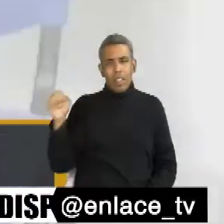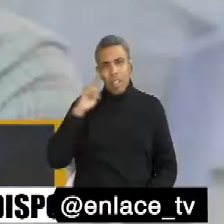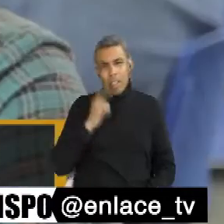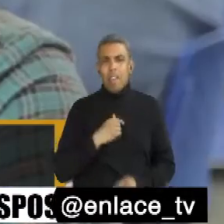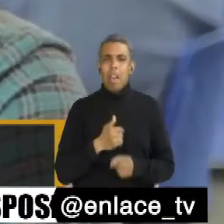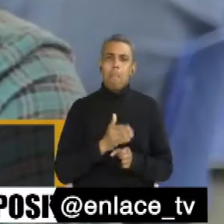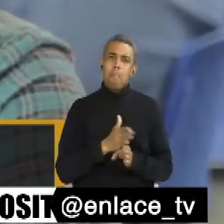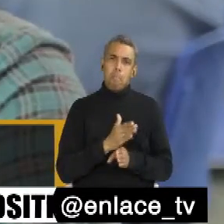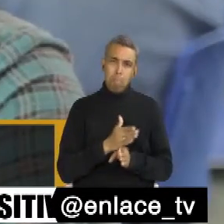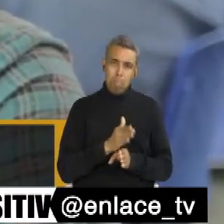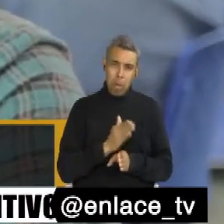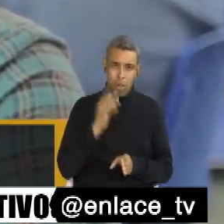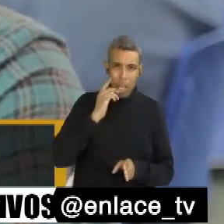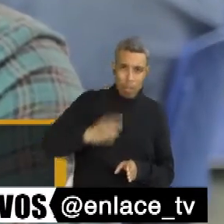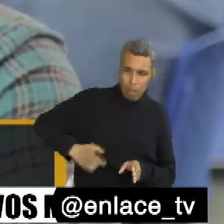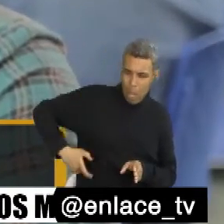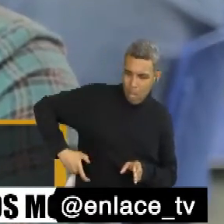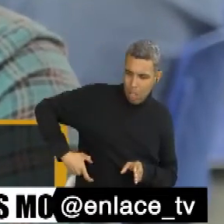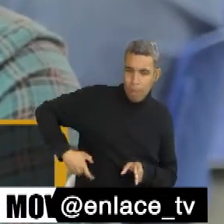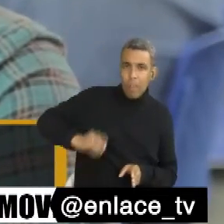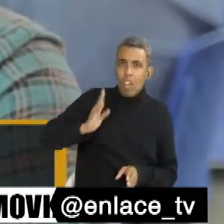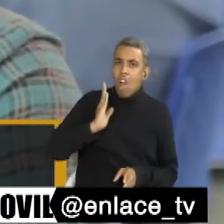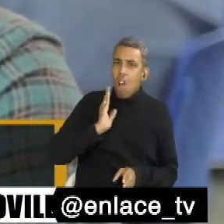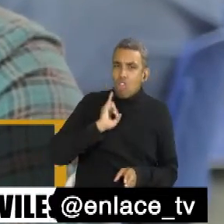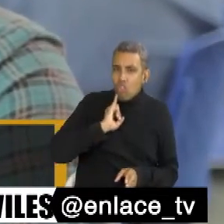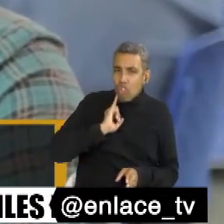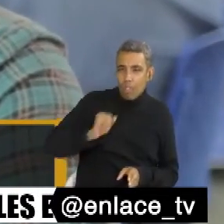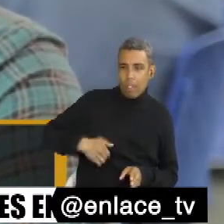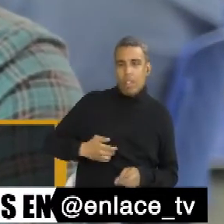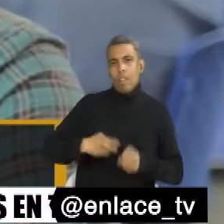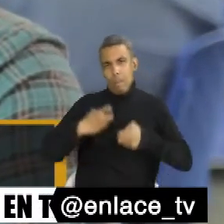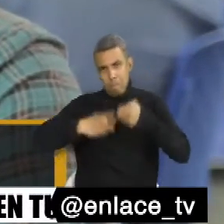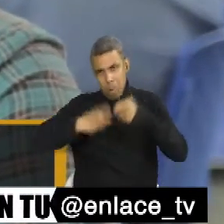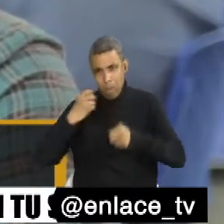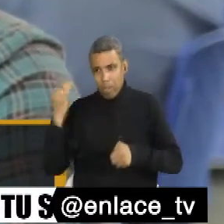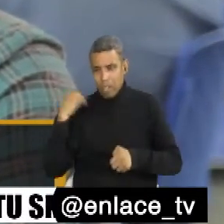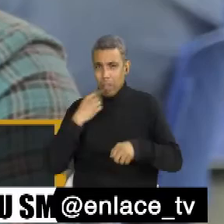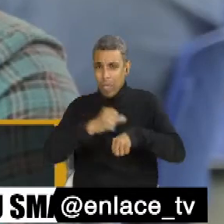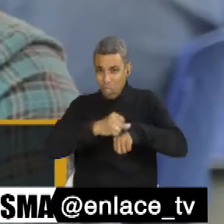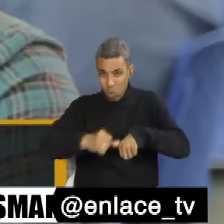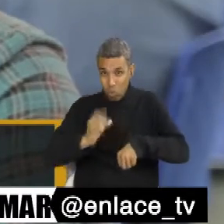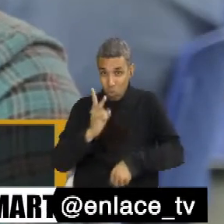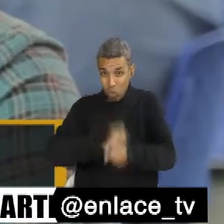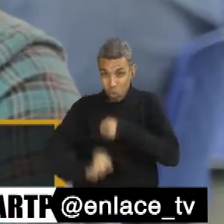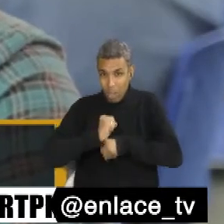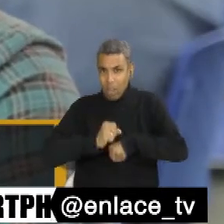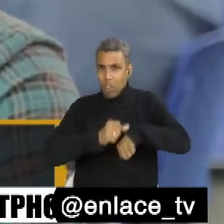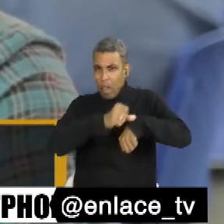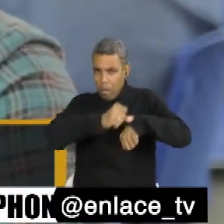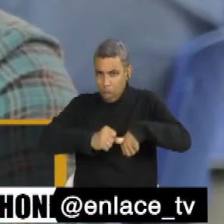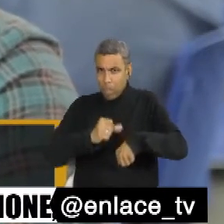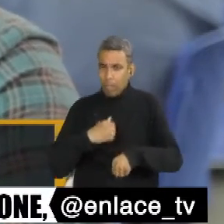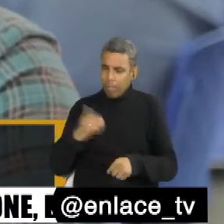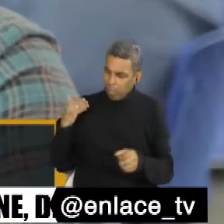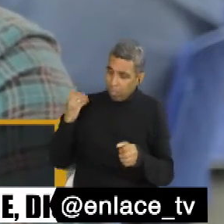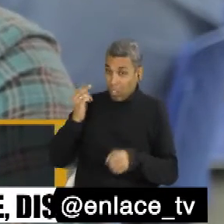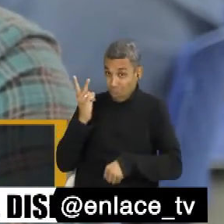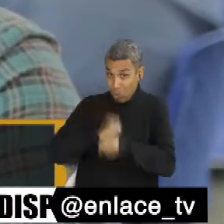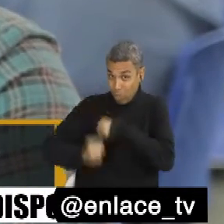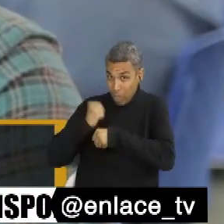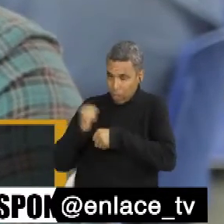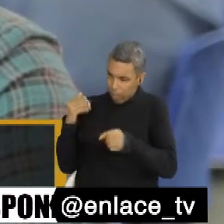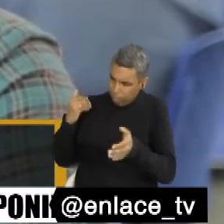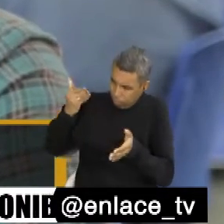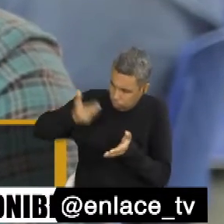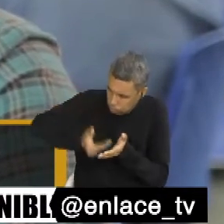tiene 4 años, me la operaron hace 2 años y pues de ahí para acá